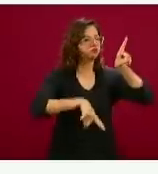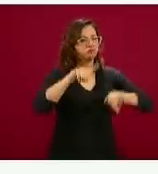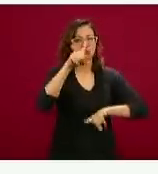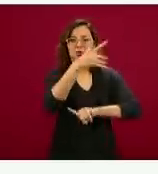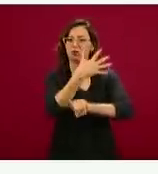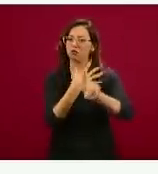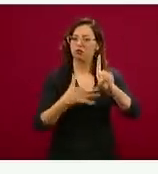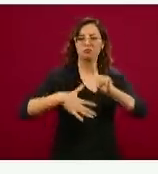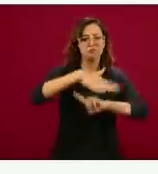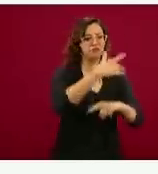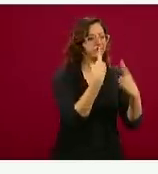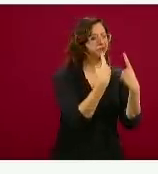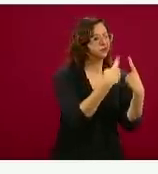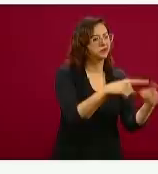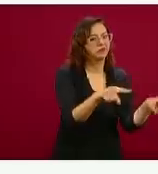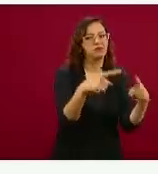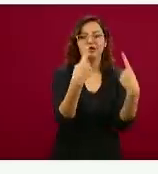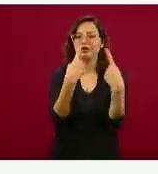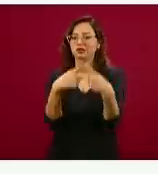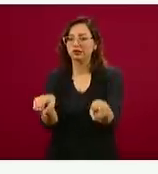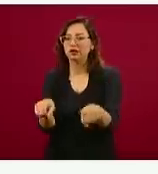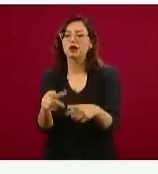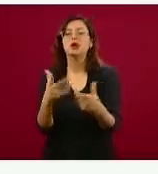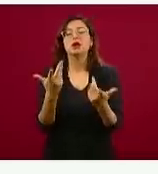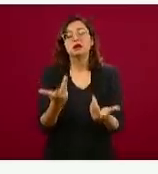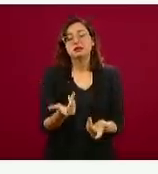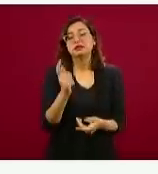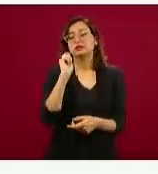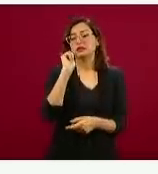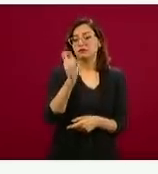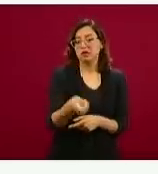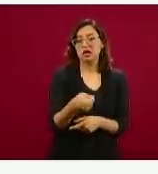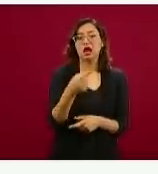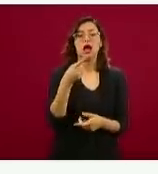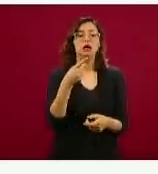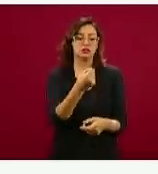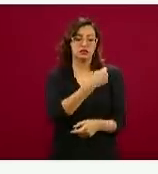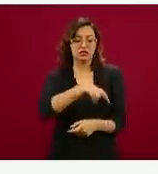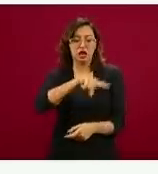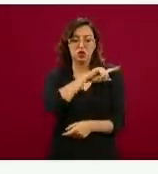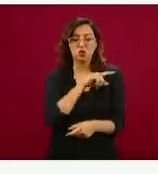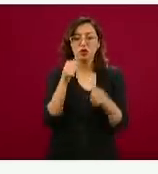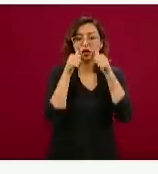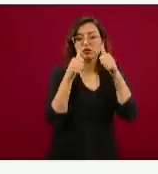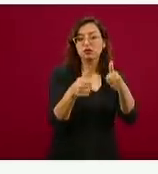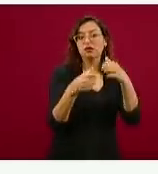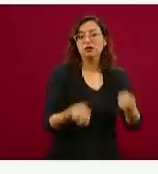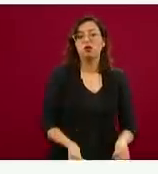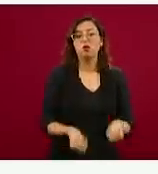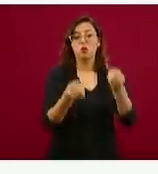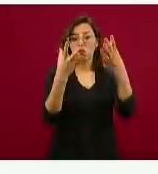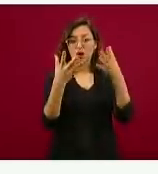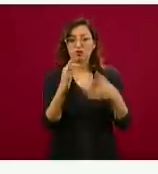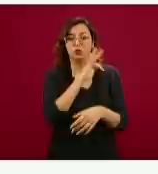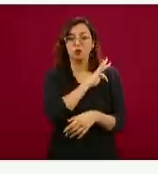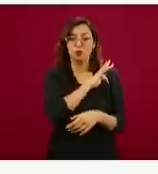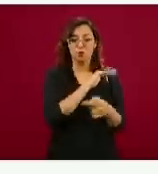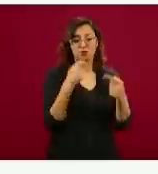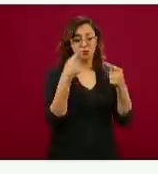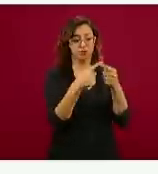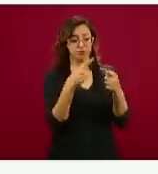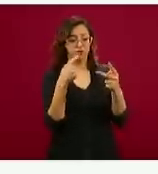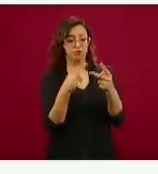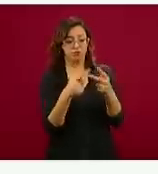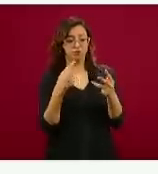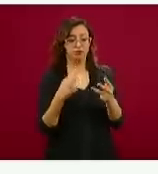Esta realidad incluye qué tanta capacidad existe en la parte de salud pública para hacer las 3 medidas fundamentales